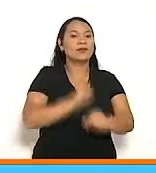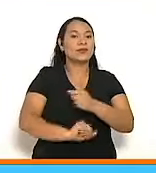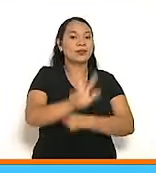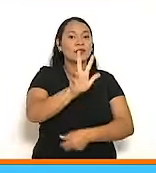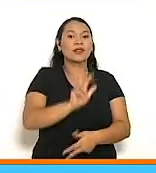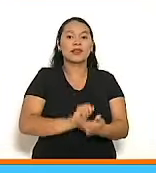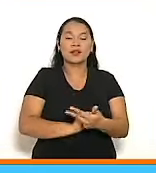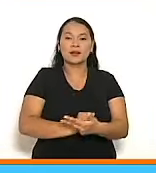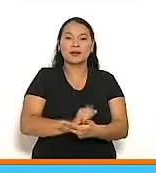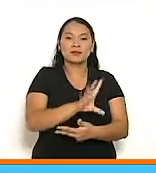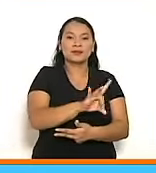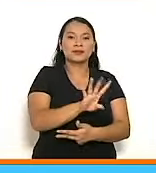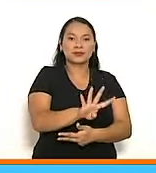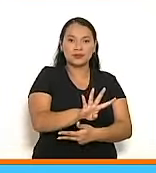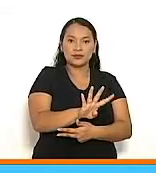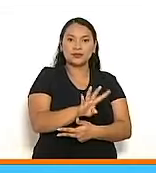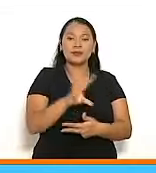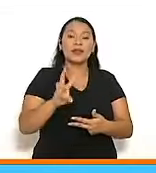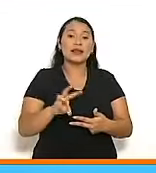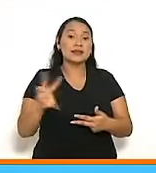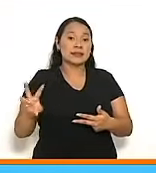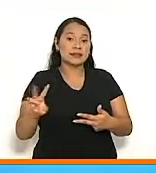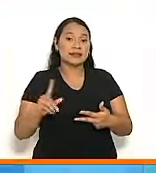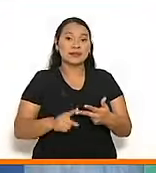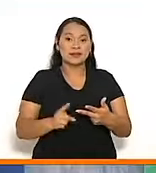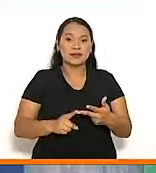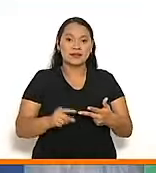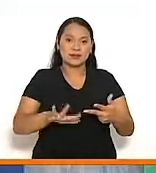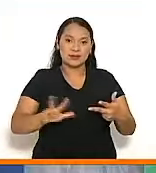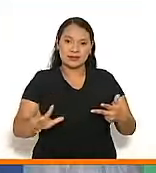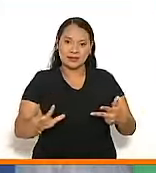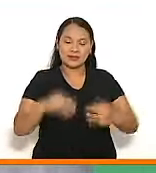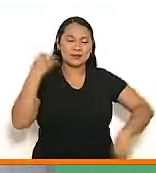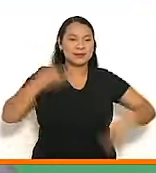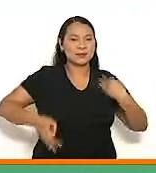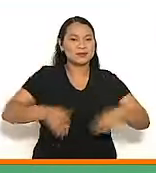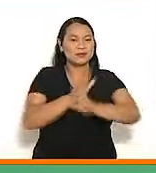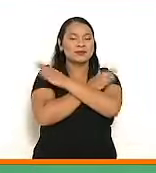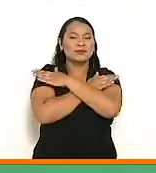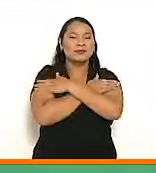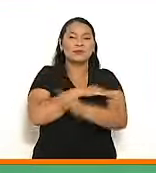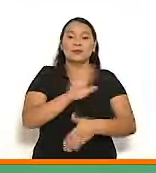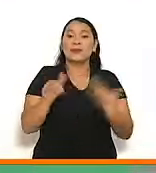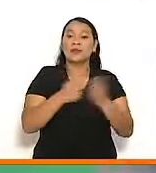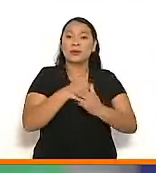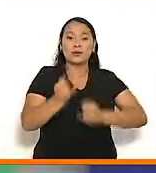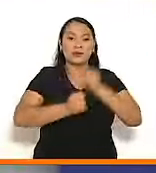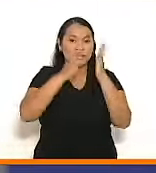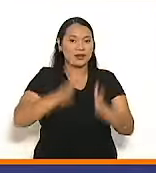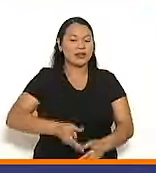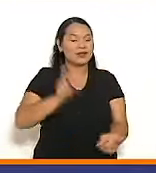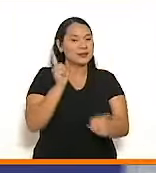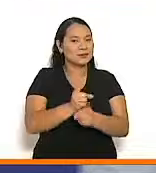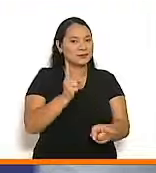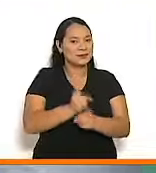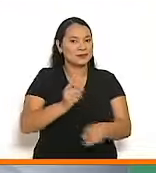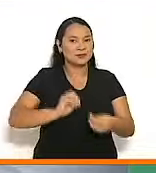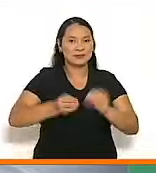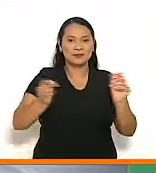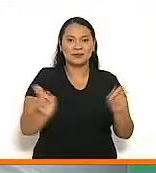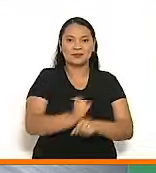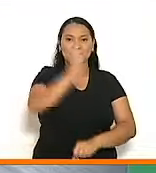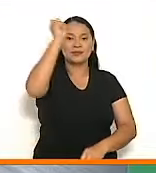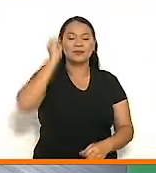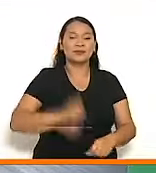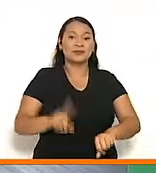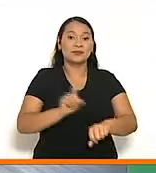ganadores. 84, 66 y 53. Felicidades a todos los jugadores que pegaron y ganaron. Llegó el momento más